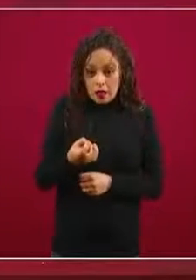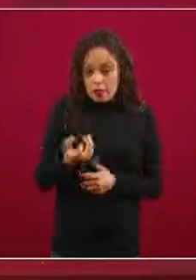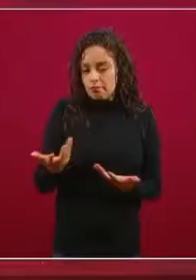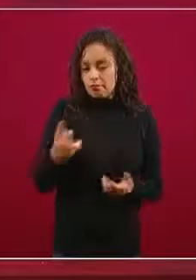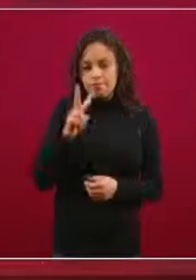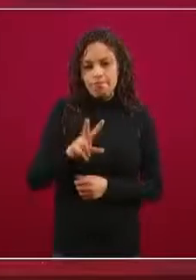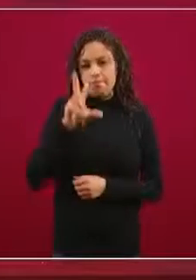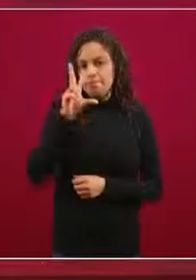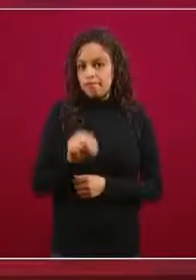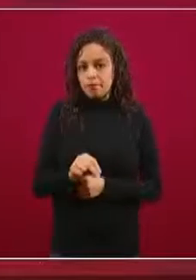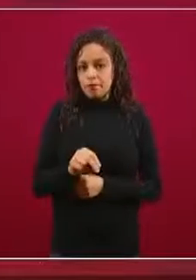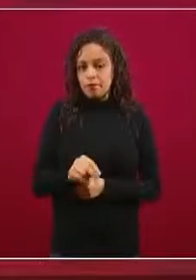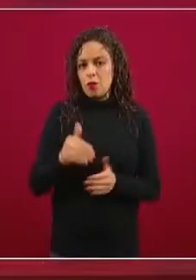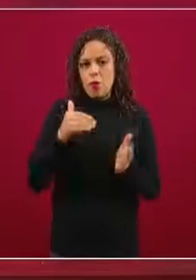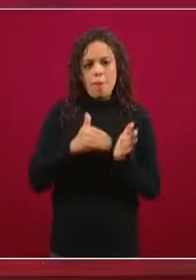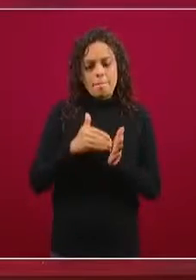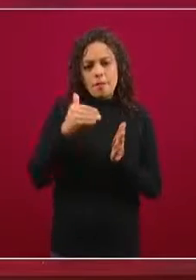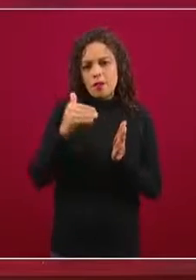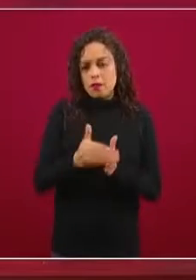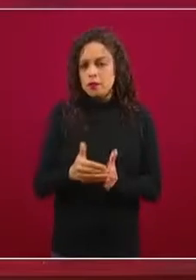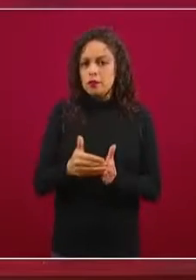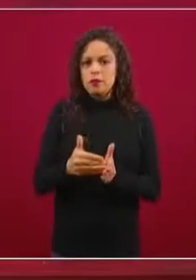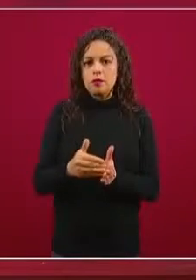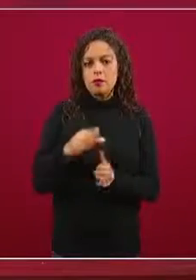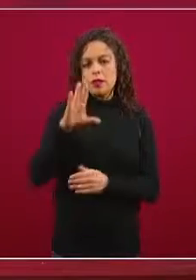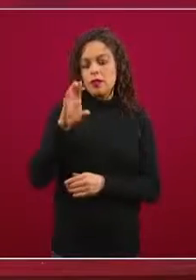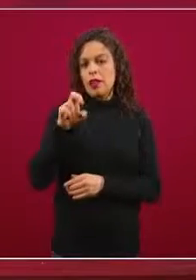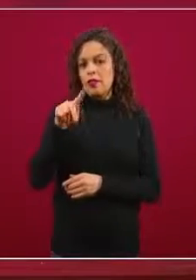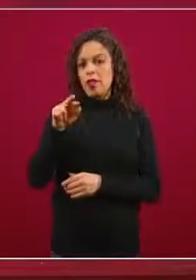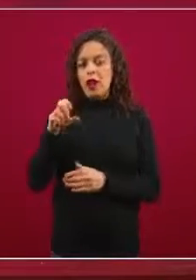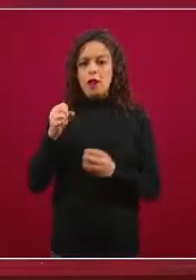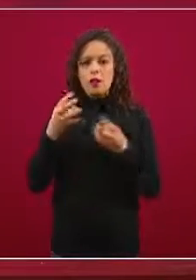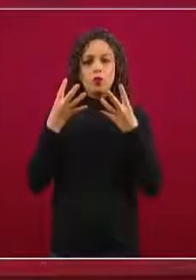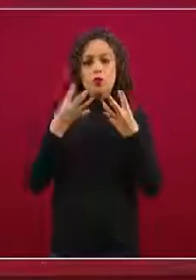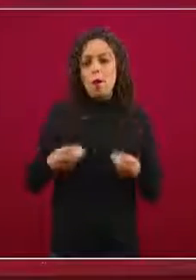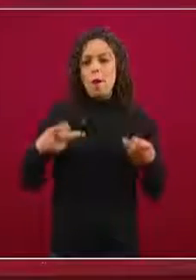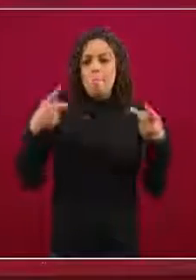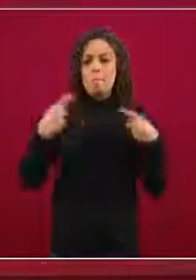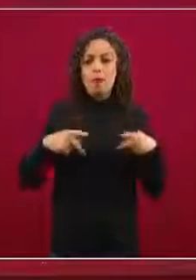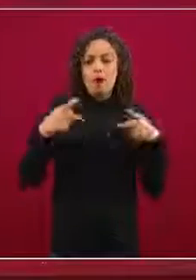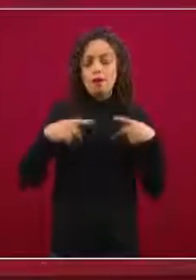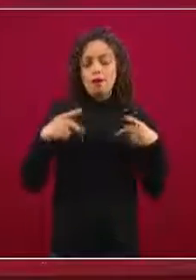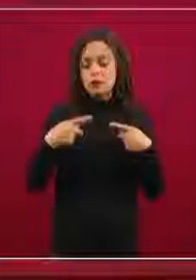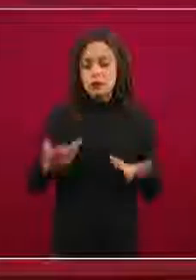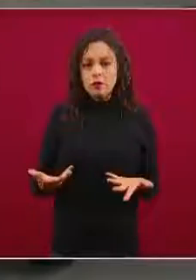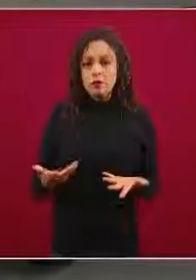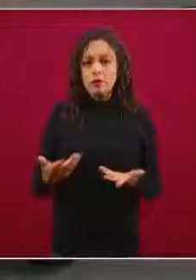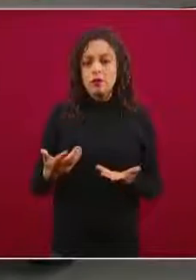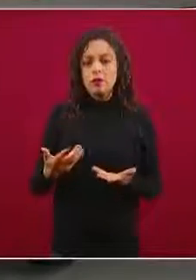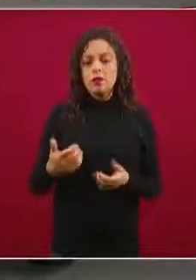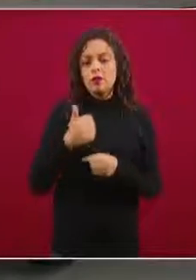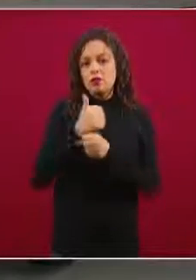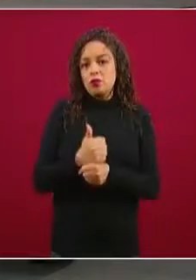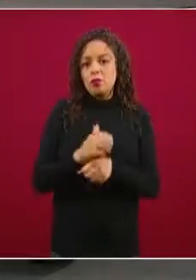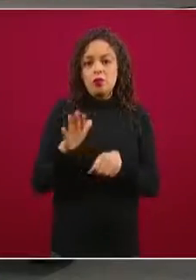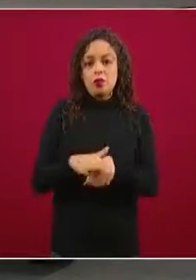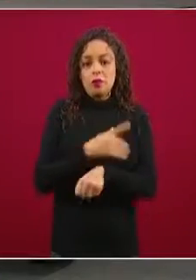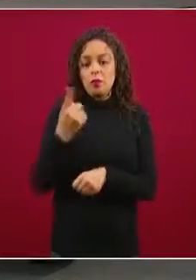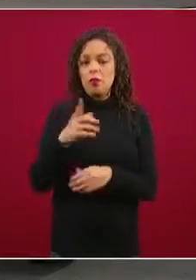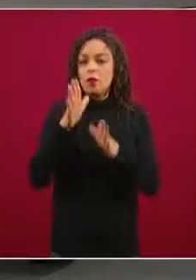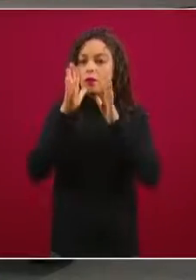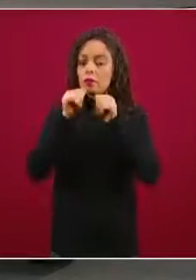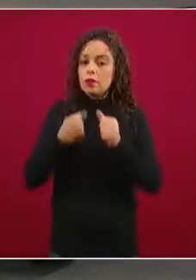familias mexicanas están sufriendo la adversidad de tener que restringir su movilidad pública, y esto quiere decir